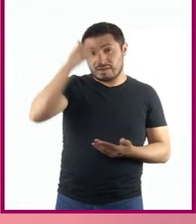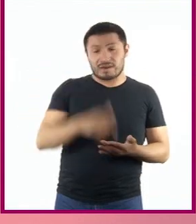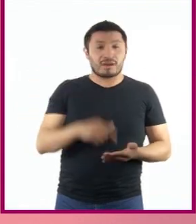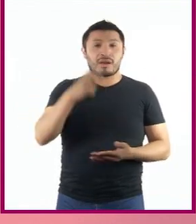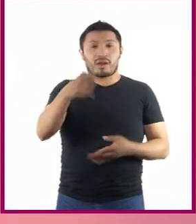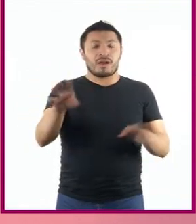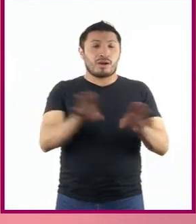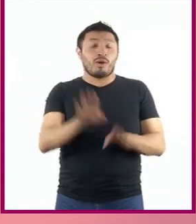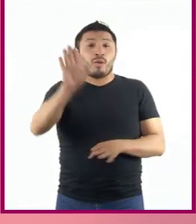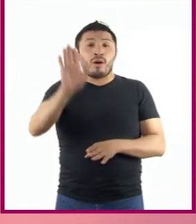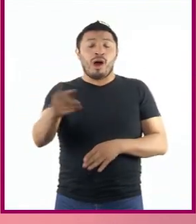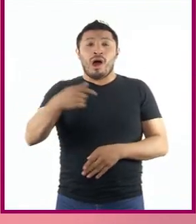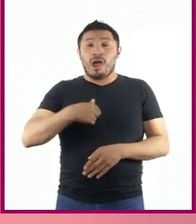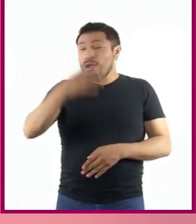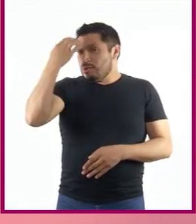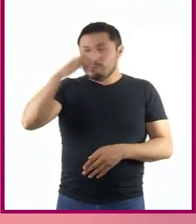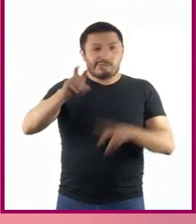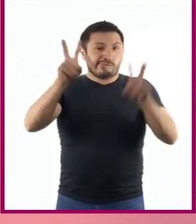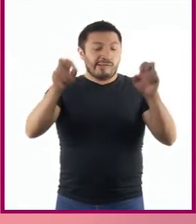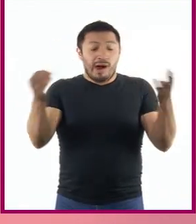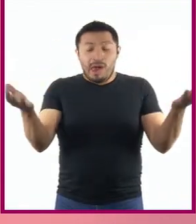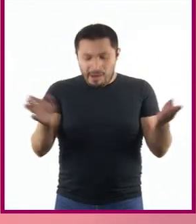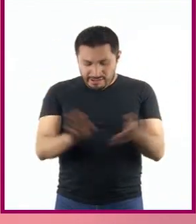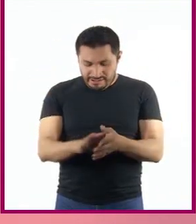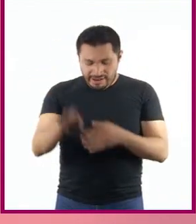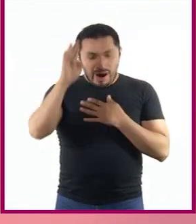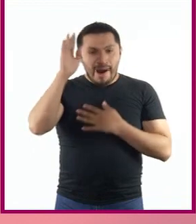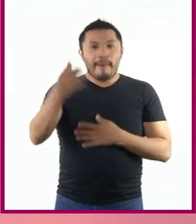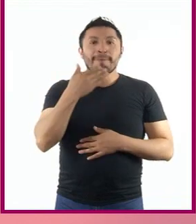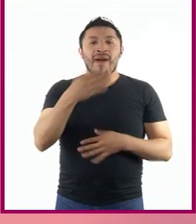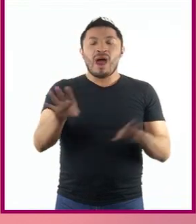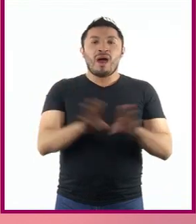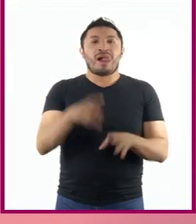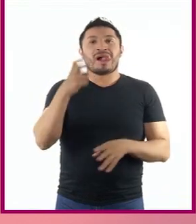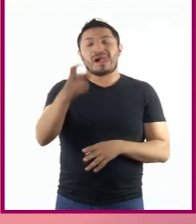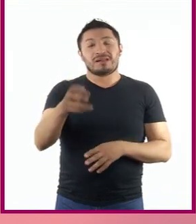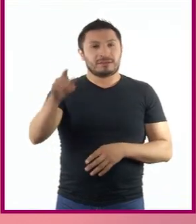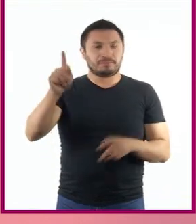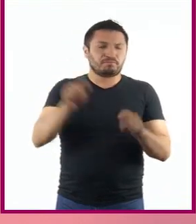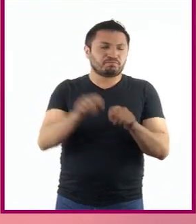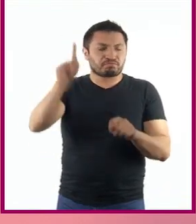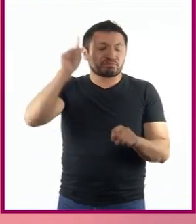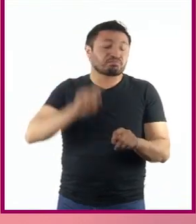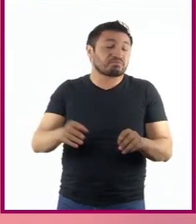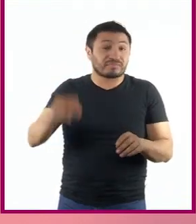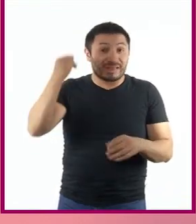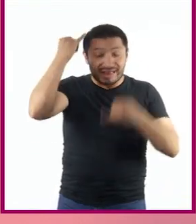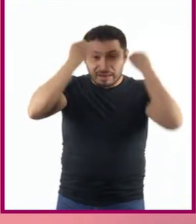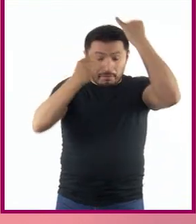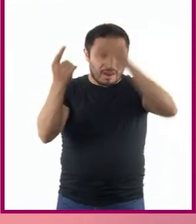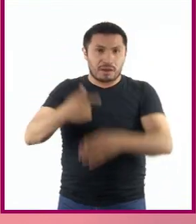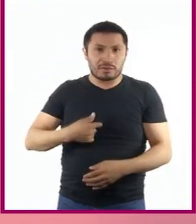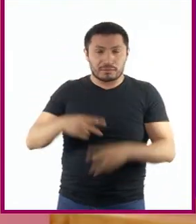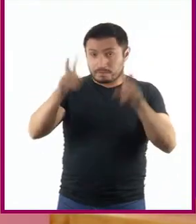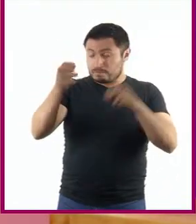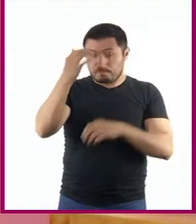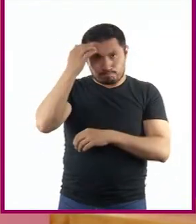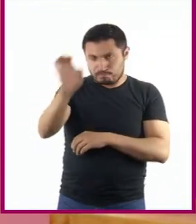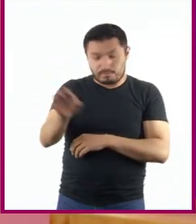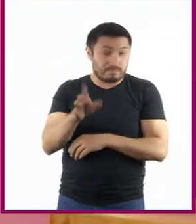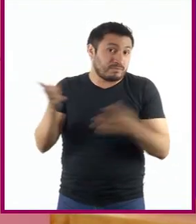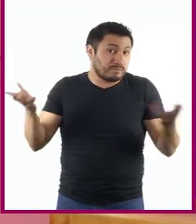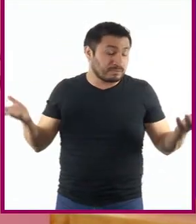yo no supiera del tema y pensándolo bien, eso es lo que mi tía supuso, que no sabía nada del tema. ¿Qué te